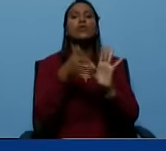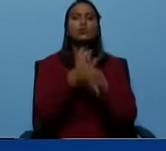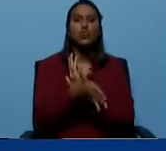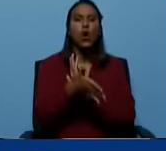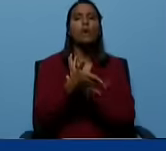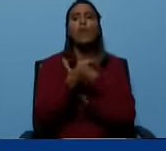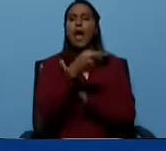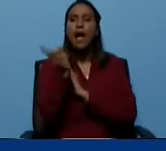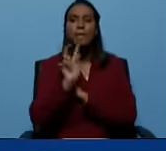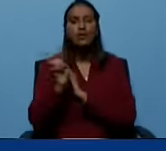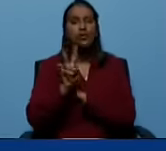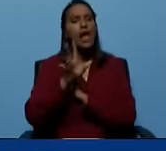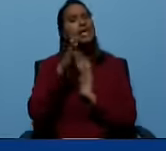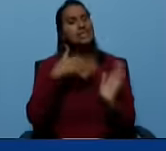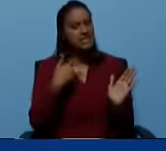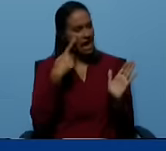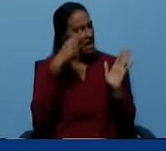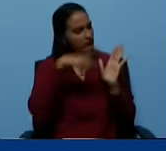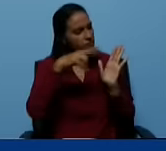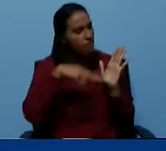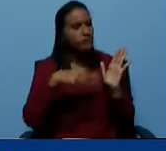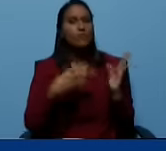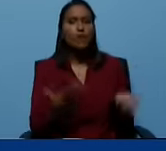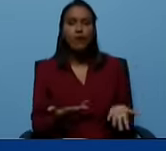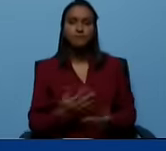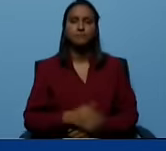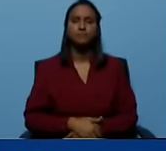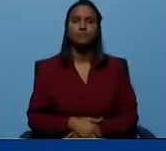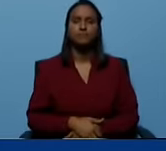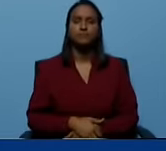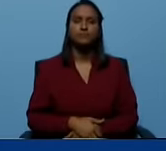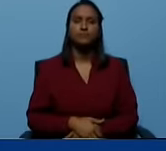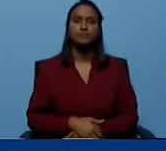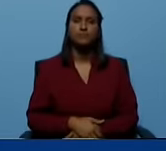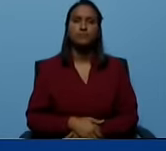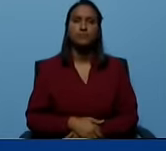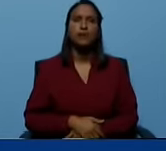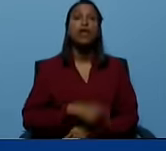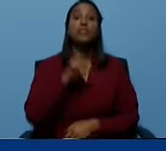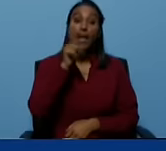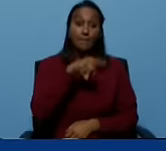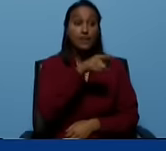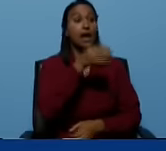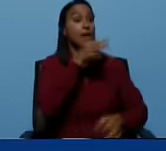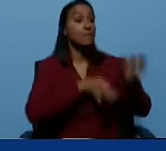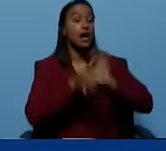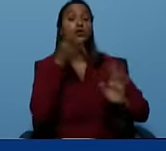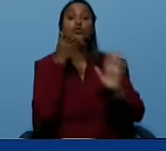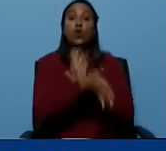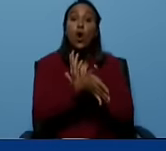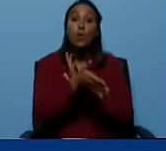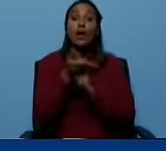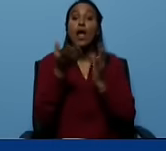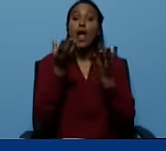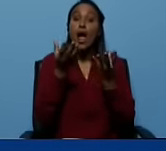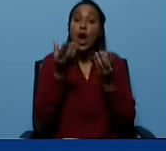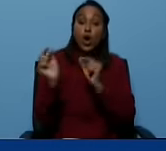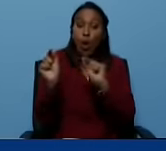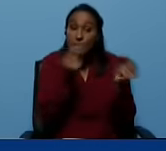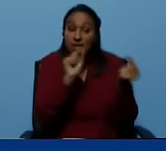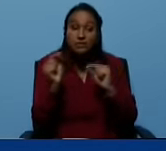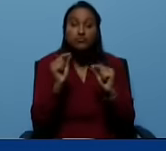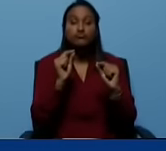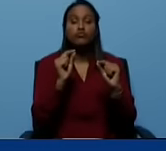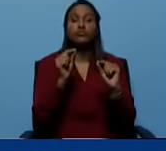venezolanos. Además, hablaba usted de esas 1000 conversaciones de diálogo que se han sostenido con diferentes sectores